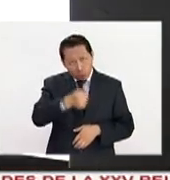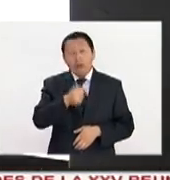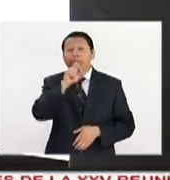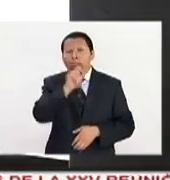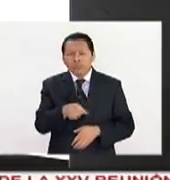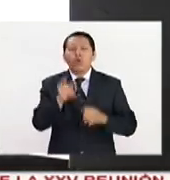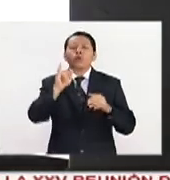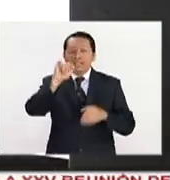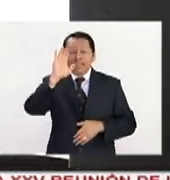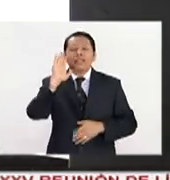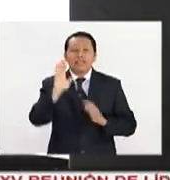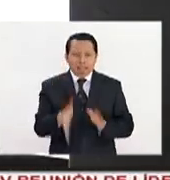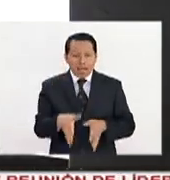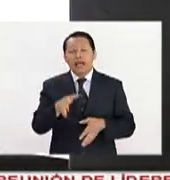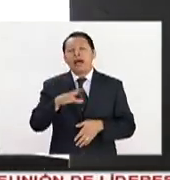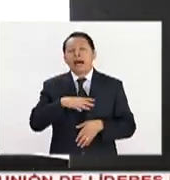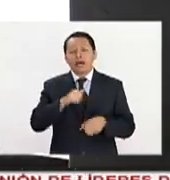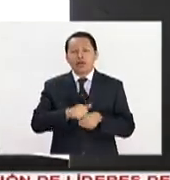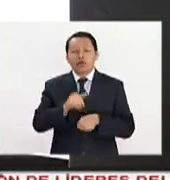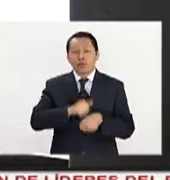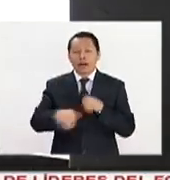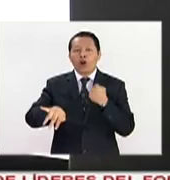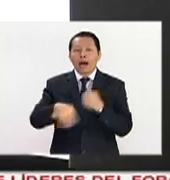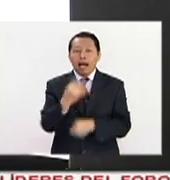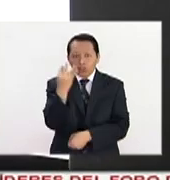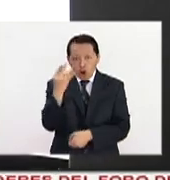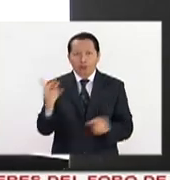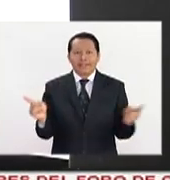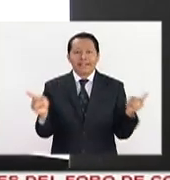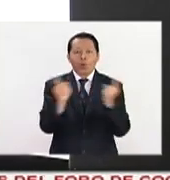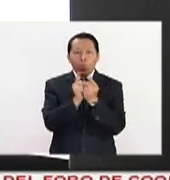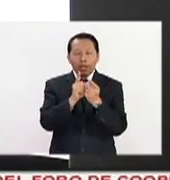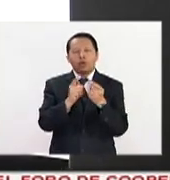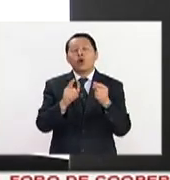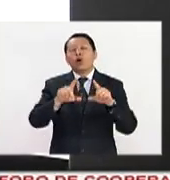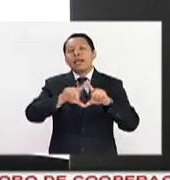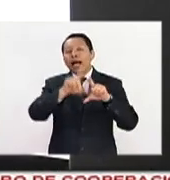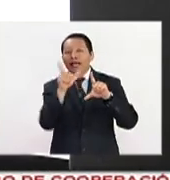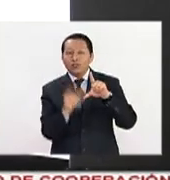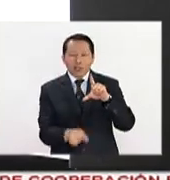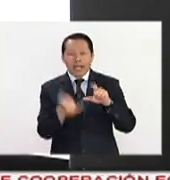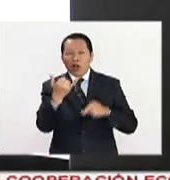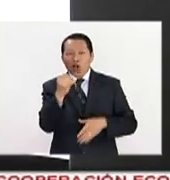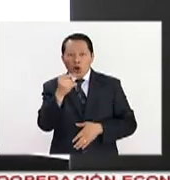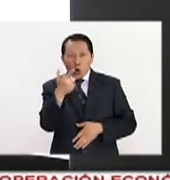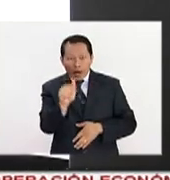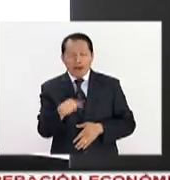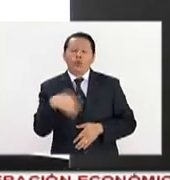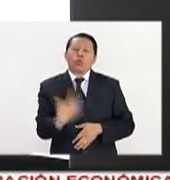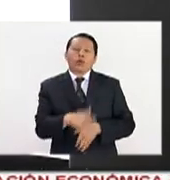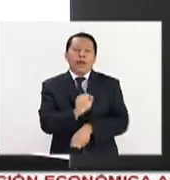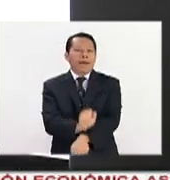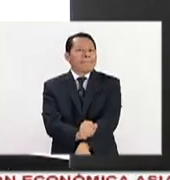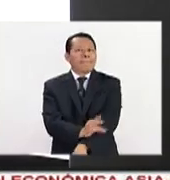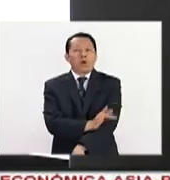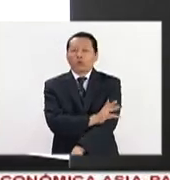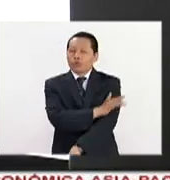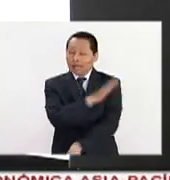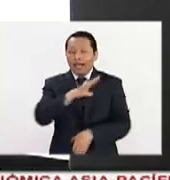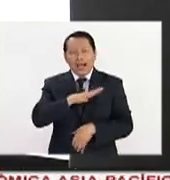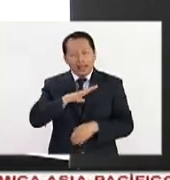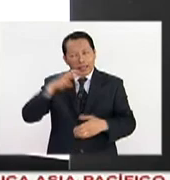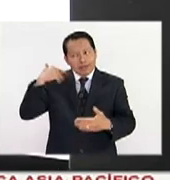la 14ª edición del Encuentro Nacional de Yoga. Muy emocionados con esta trayectoria. Creo que